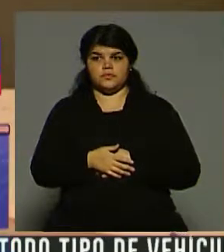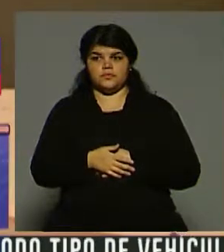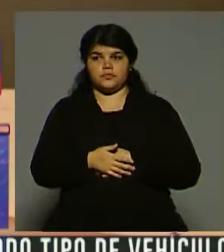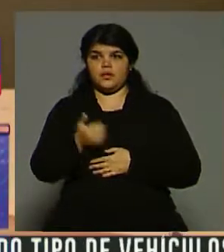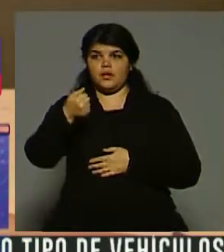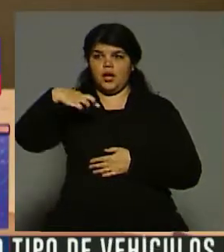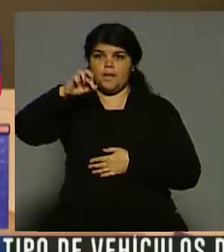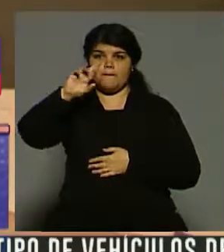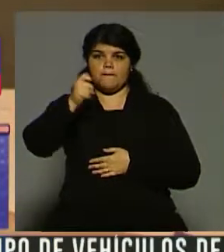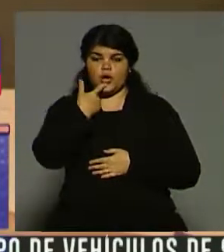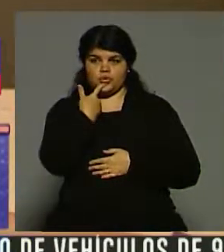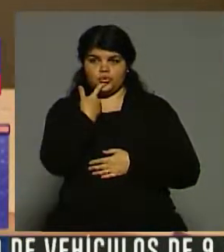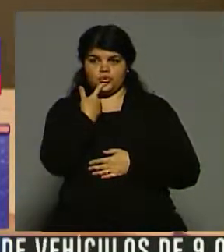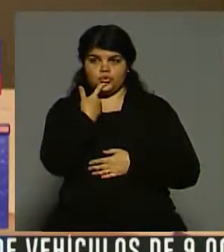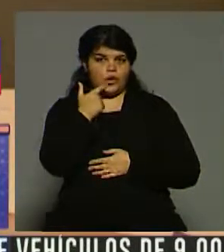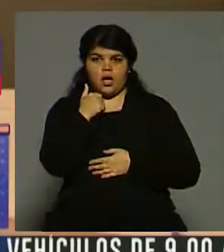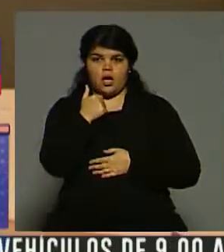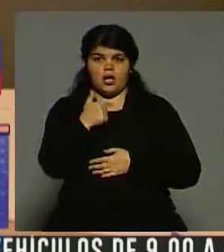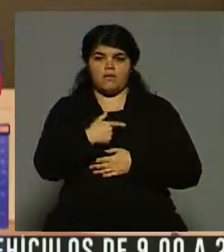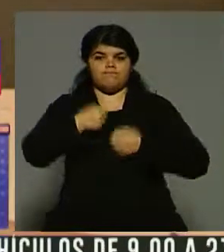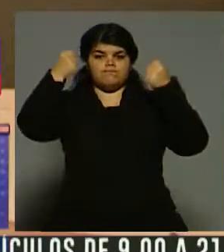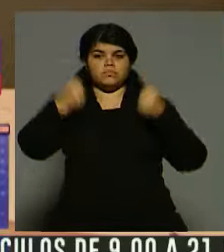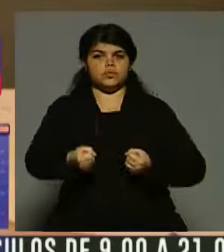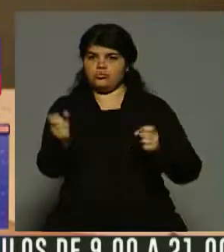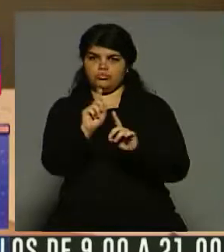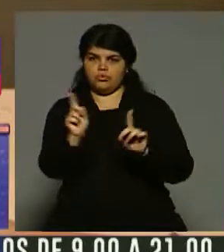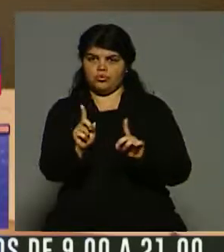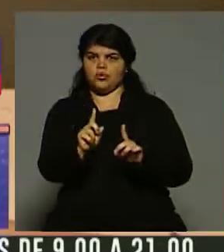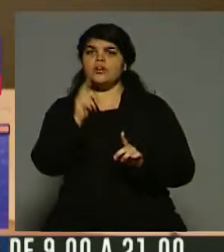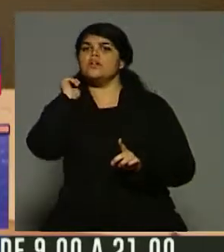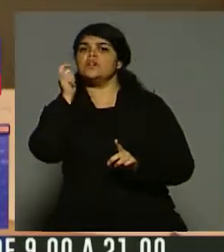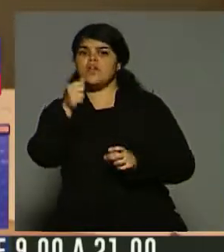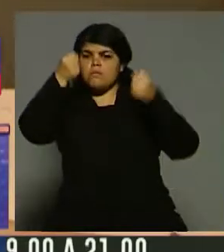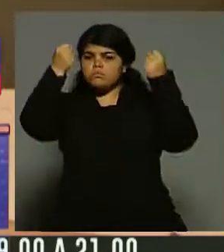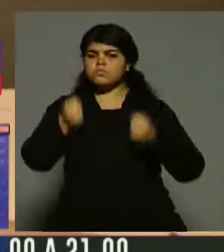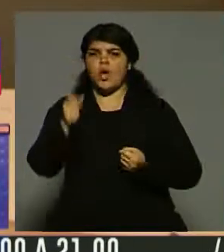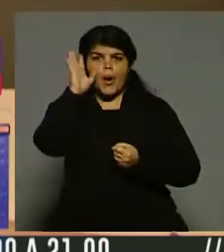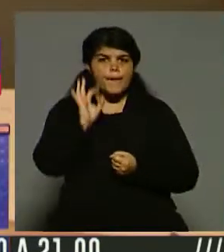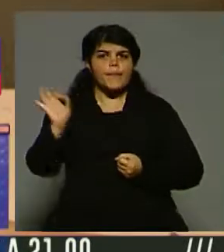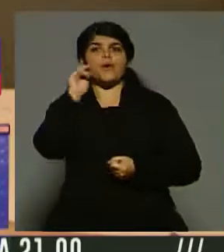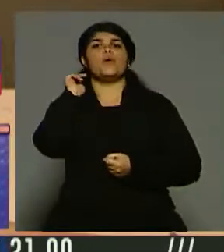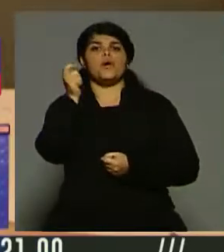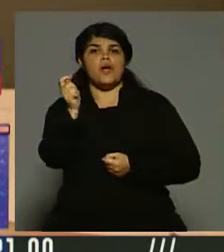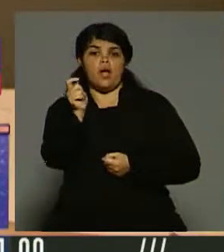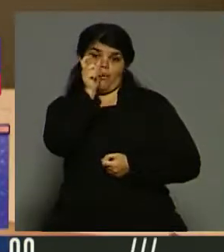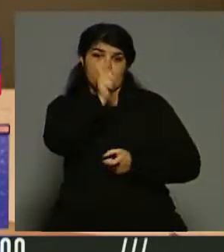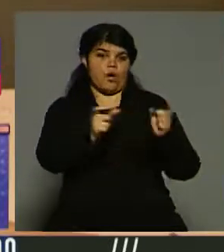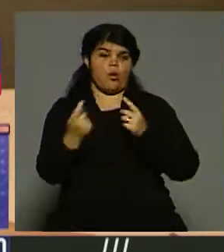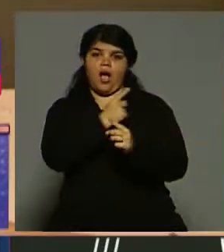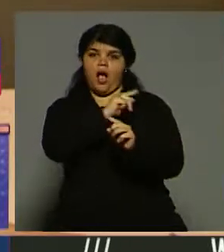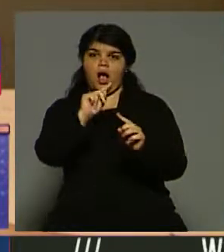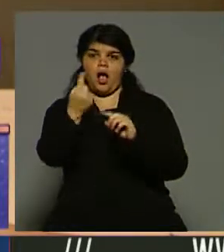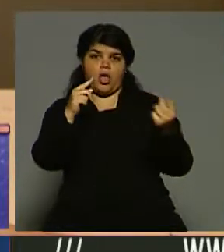AMPROS como tal no la ha tomado esa postura. Esa postura es una postura individual que